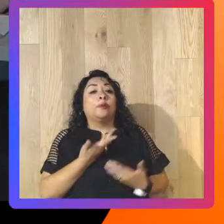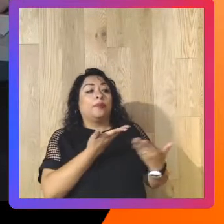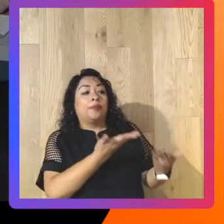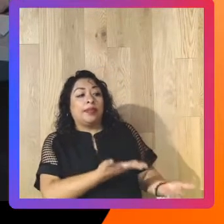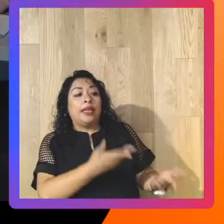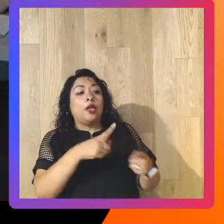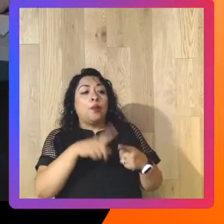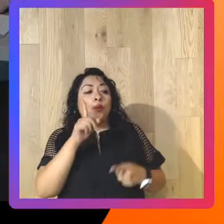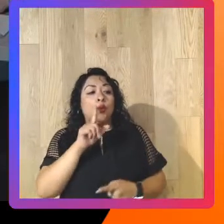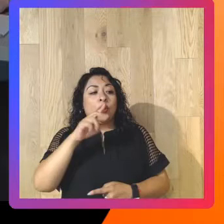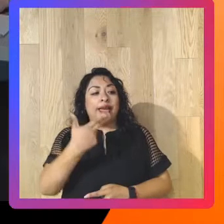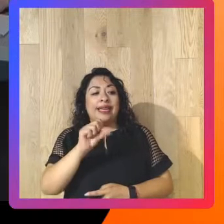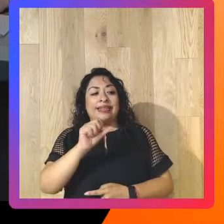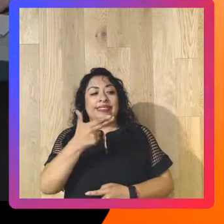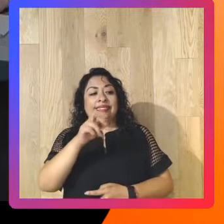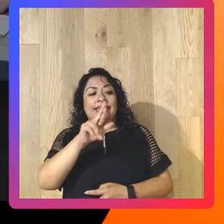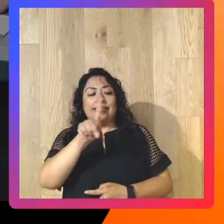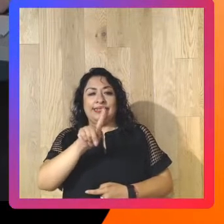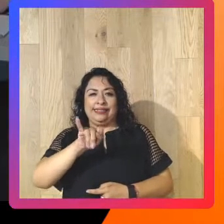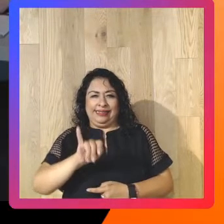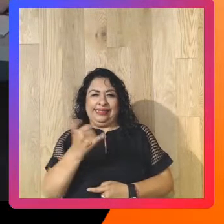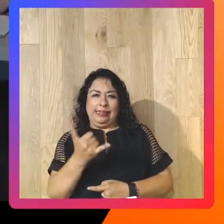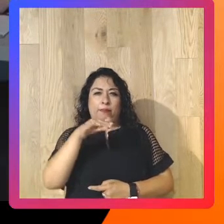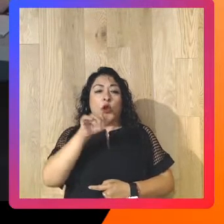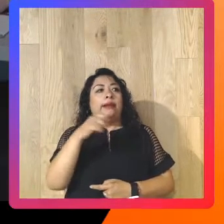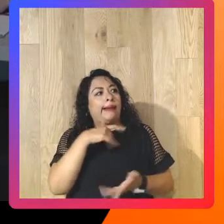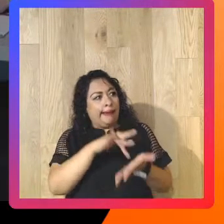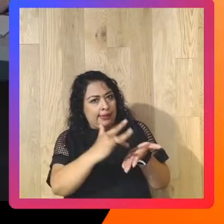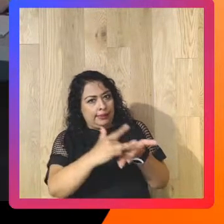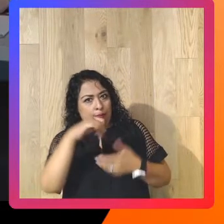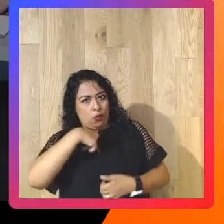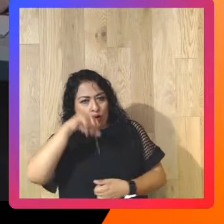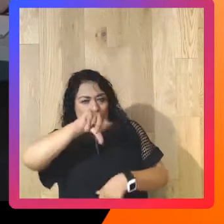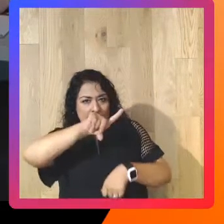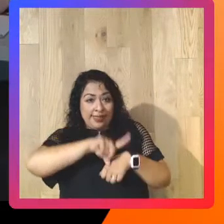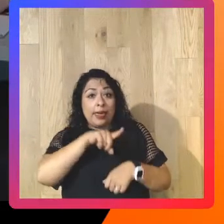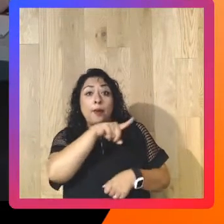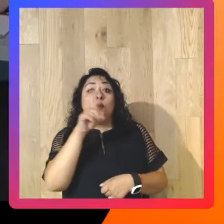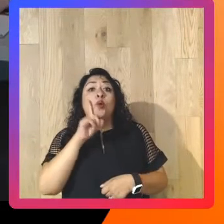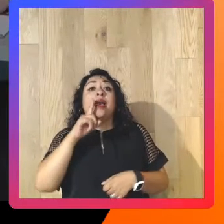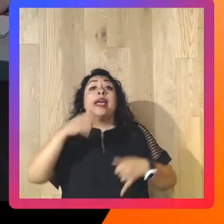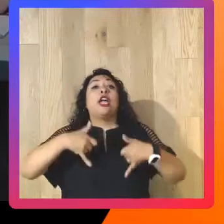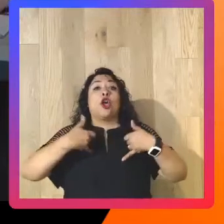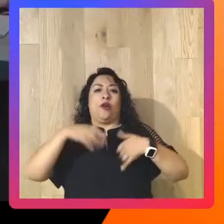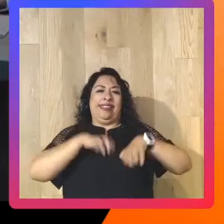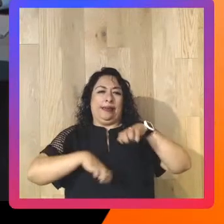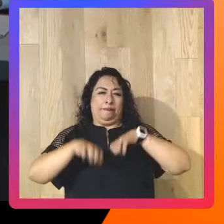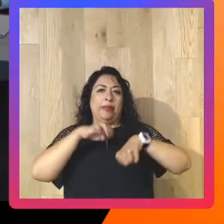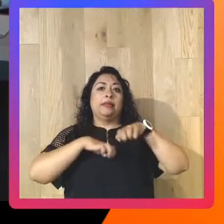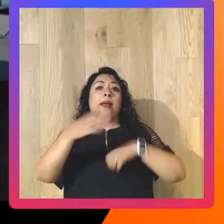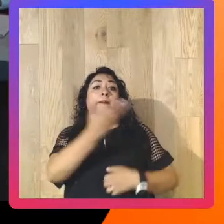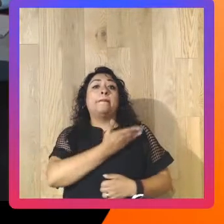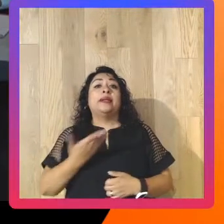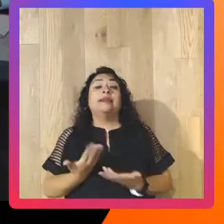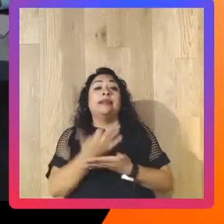Charcy Molina. Le agradecemos mucho su apoyo este día. Ella es una joven empresaria,